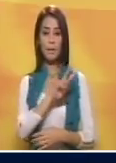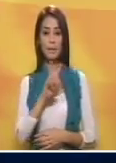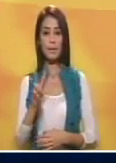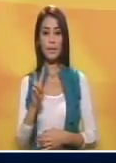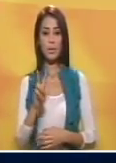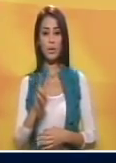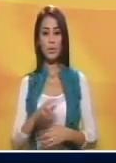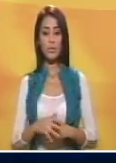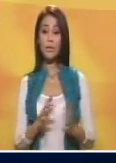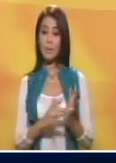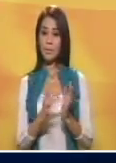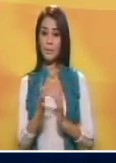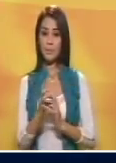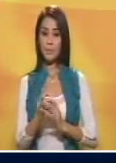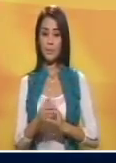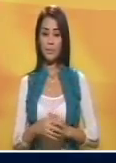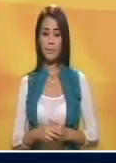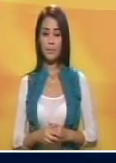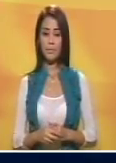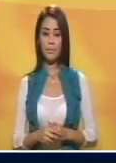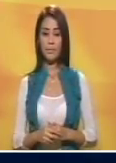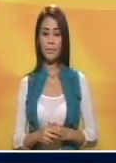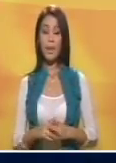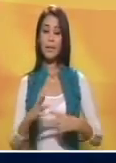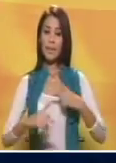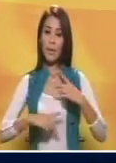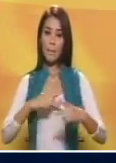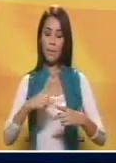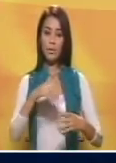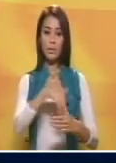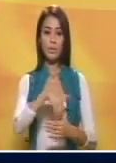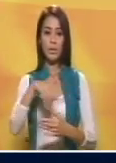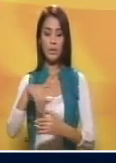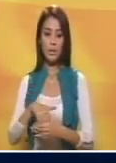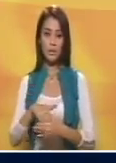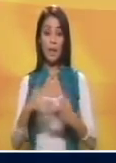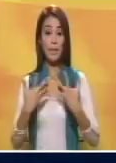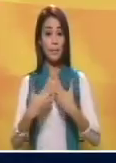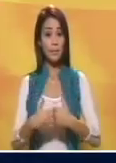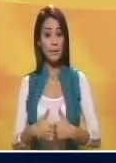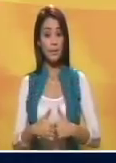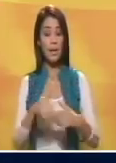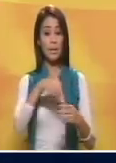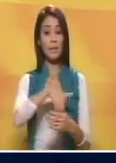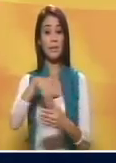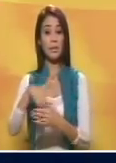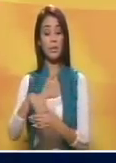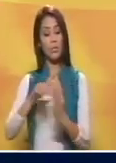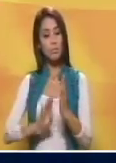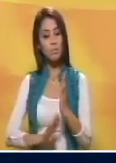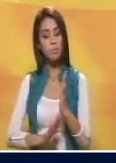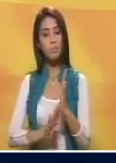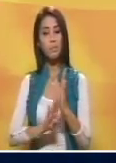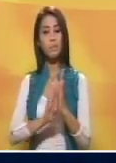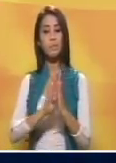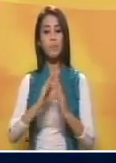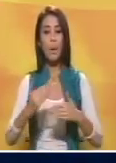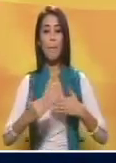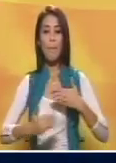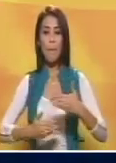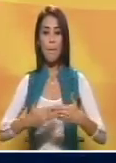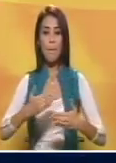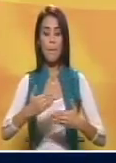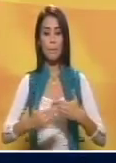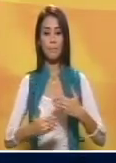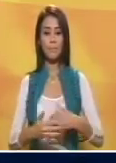de diciembre. Es decir, este es un proceso electoral, la administración electoral, que está en marcha a toda máquina, como